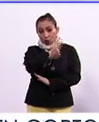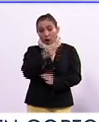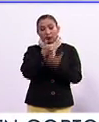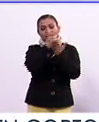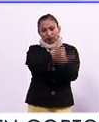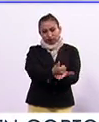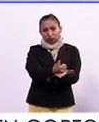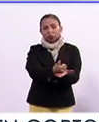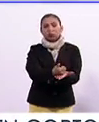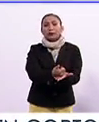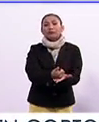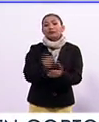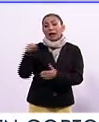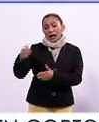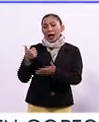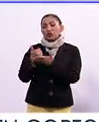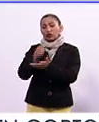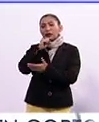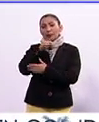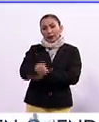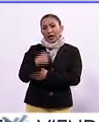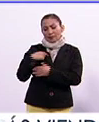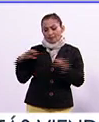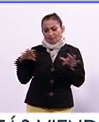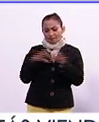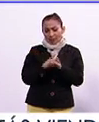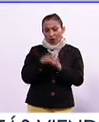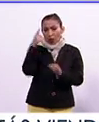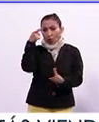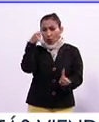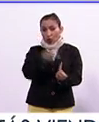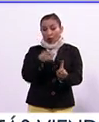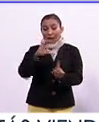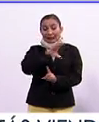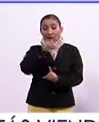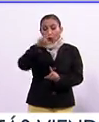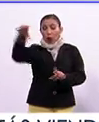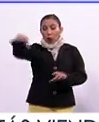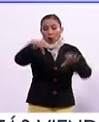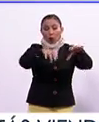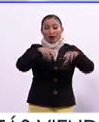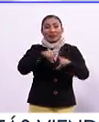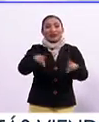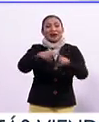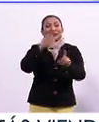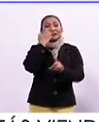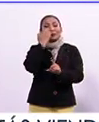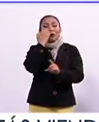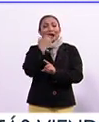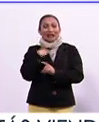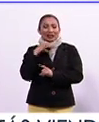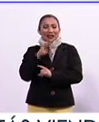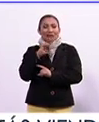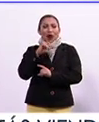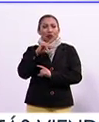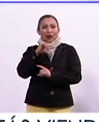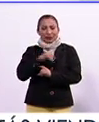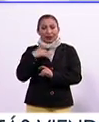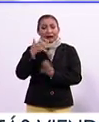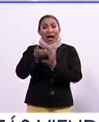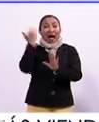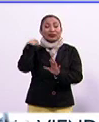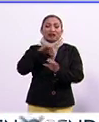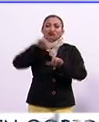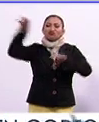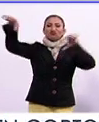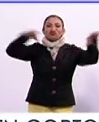Universitaria. Colaboró en la unificación en un solo campus de las distintas escuelas y facultades que estaban